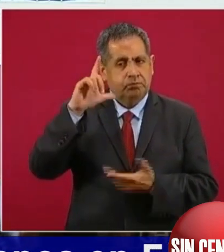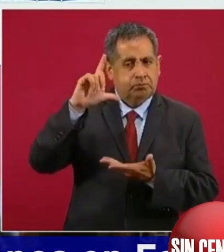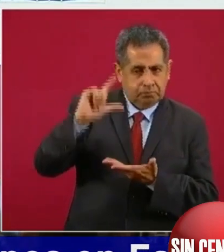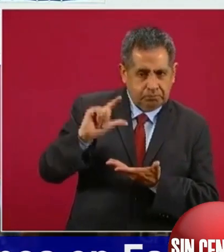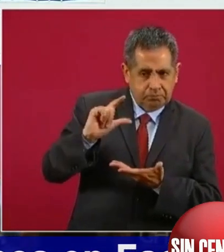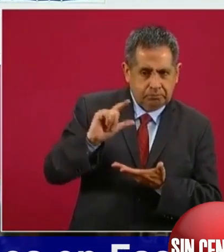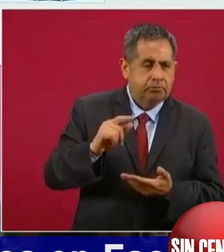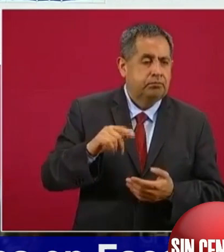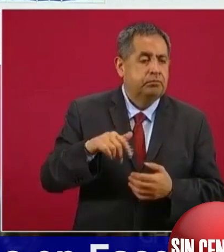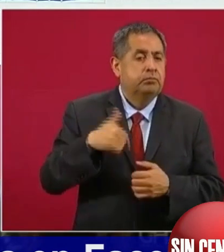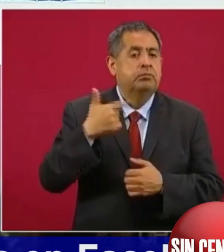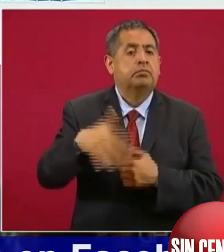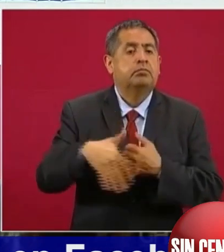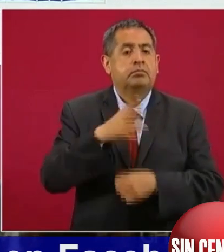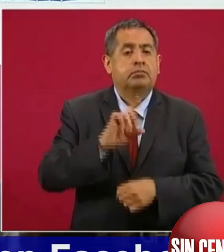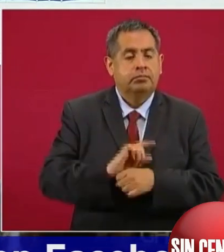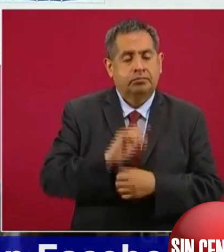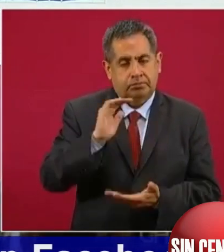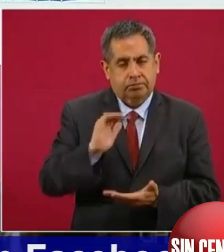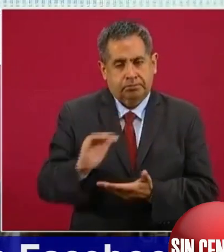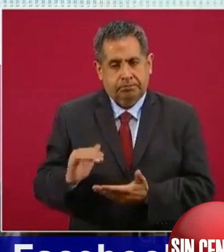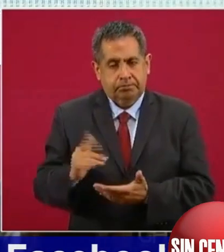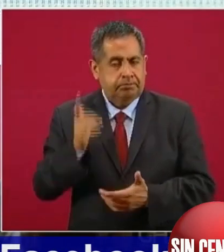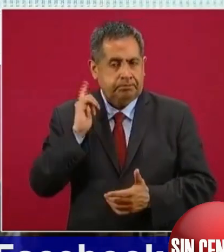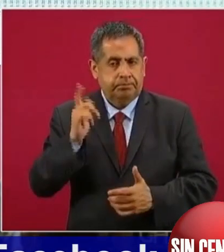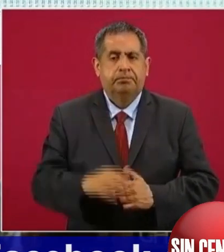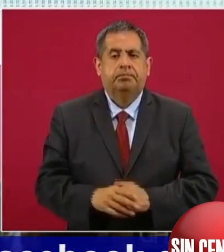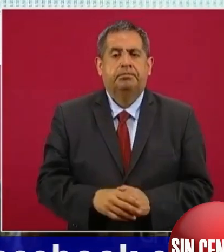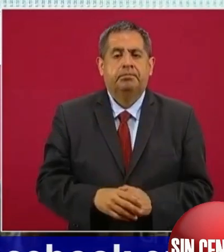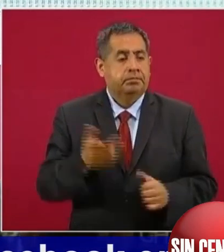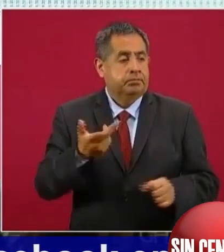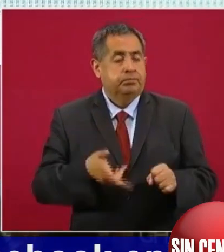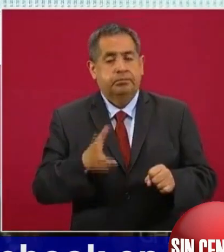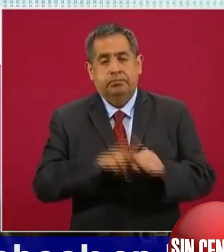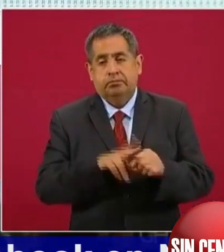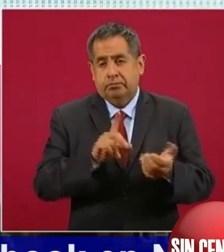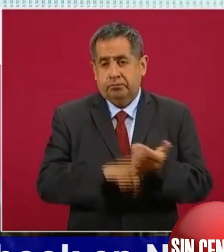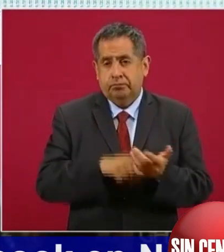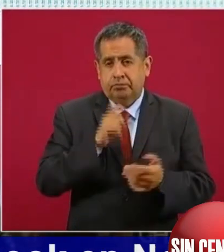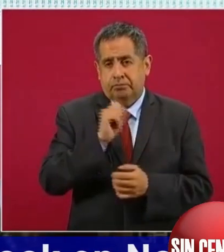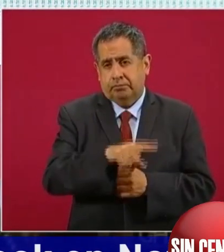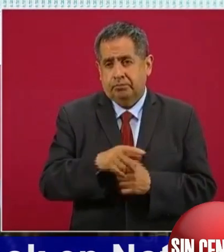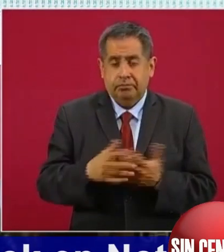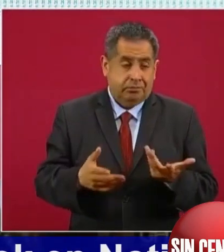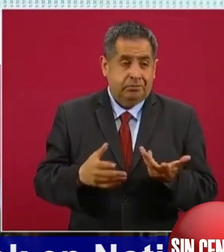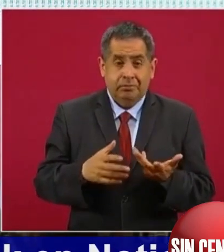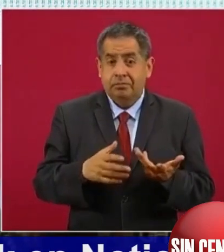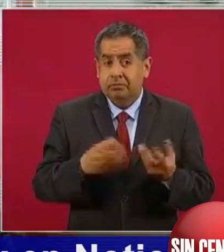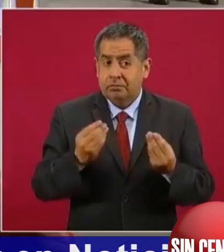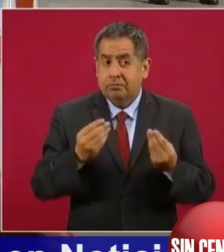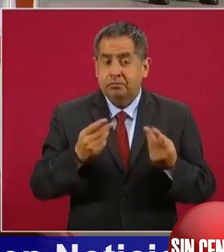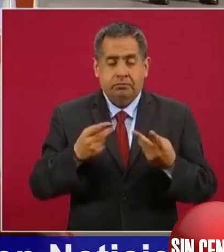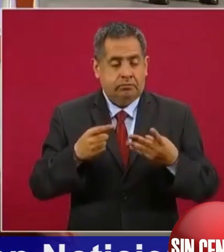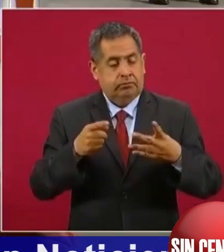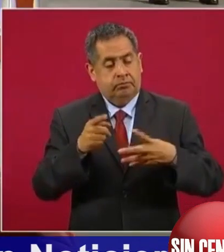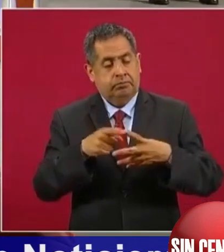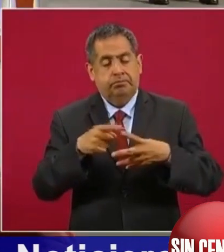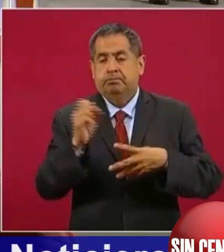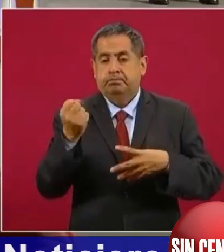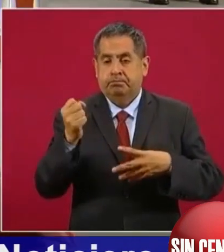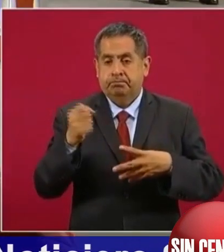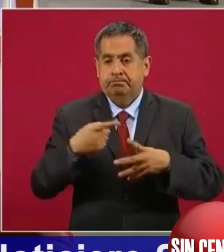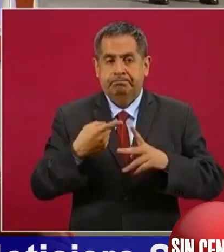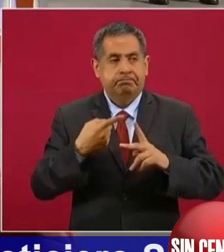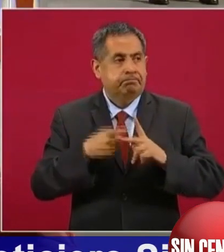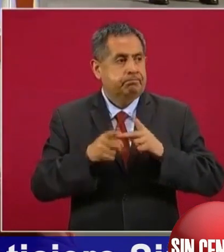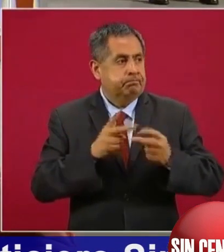y 15 a 20 días después las defunciones. La siguiente, la hospitalización consistentemente, también desde las primeras semanas de septiembre empezó